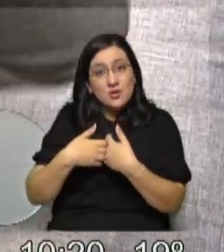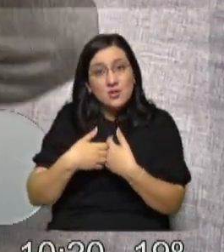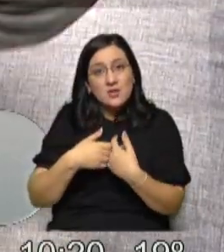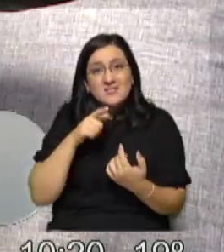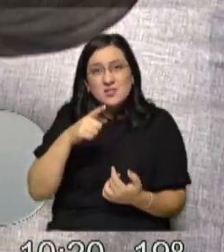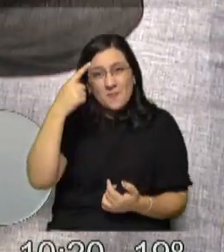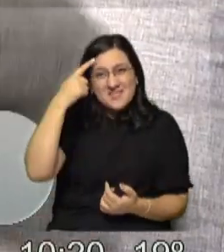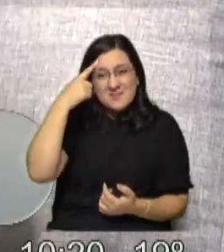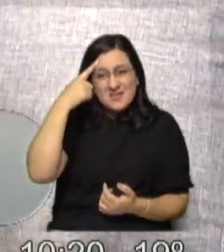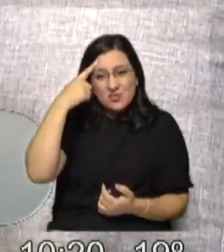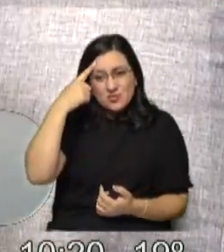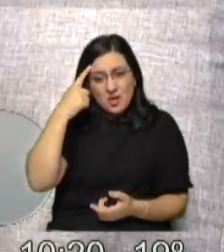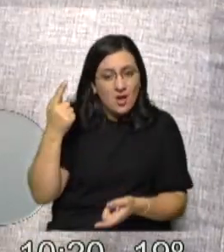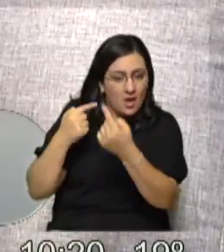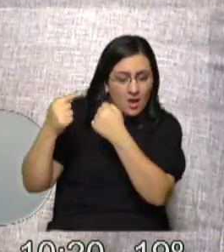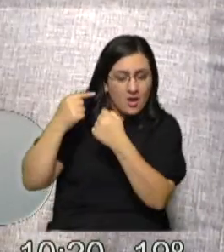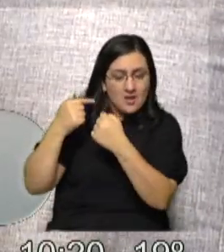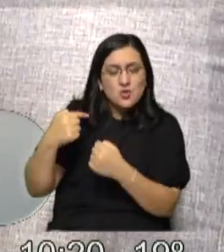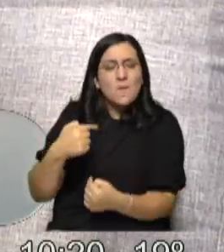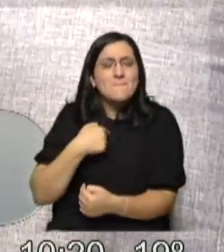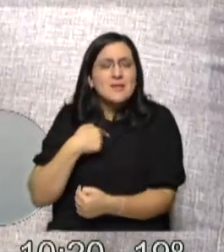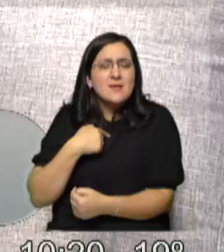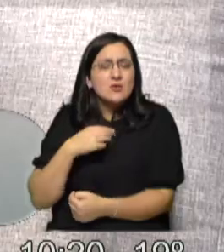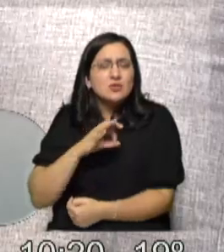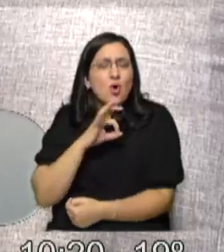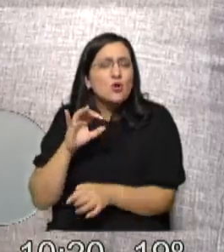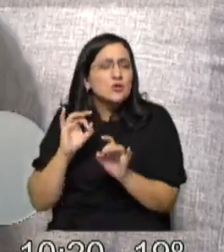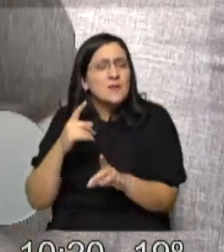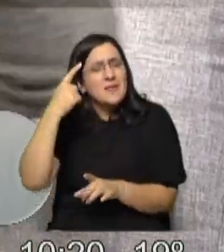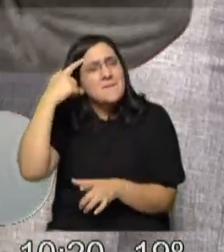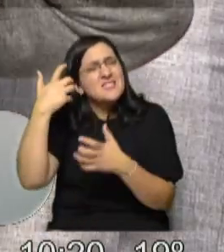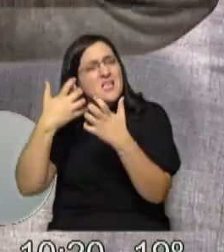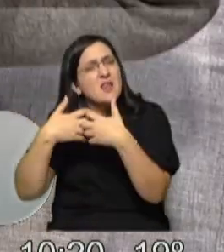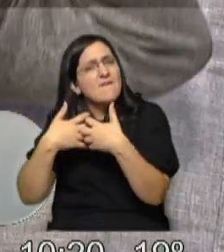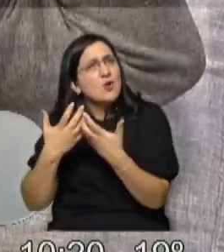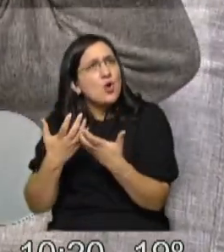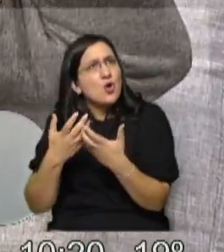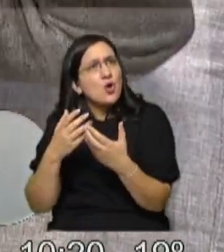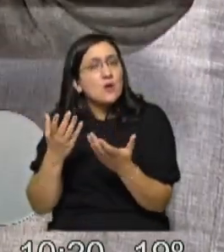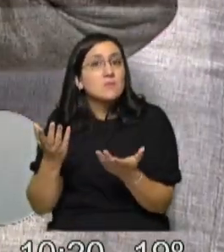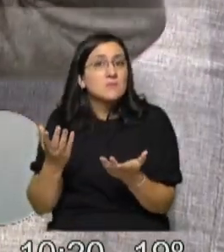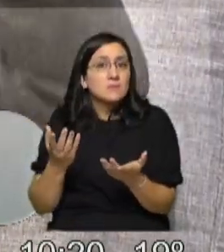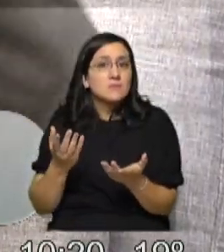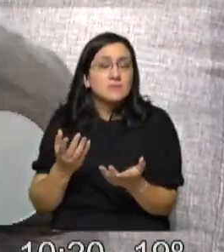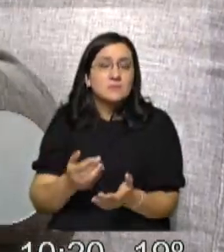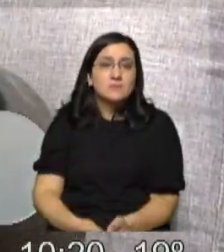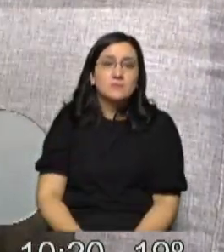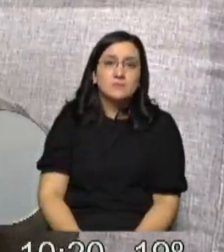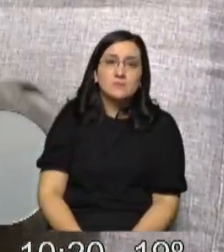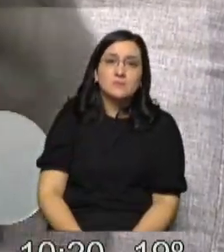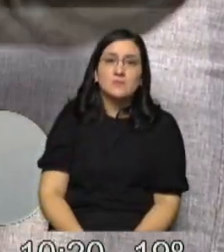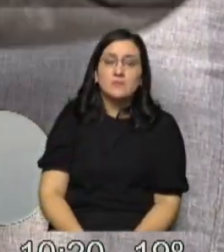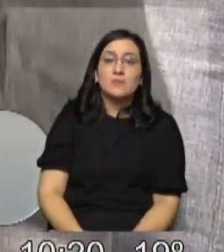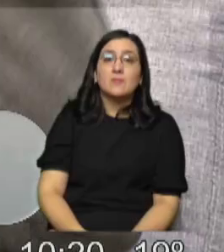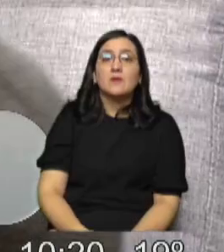esos pensamientos que hacen me vienen son propiamente míos de un ejercicio de reflexión o es una sumatoria de condicionamiento de lo que tendríamos que llamar mi